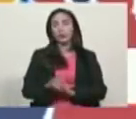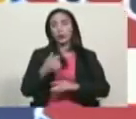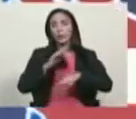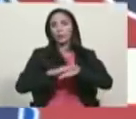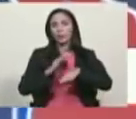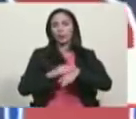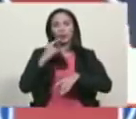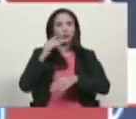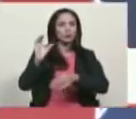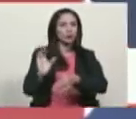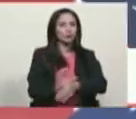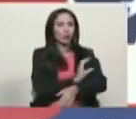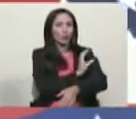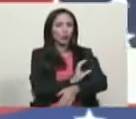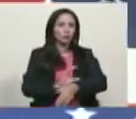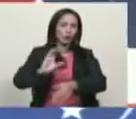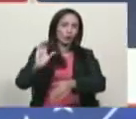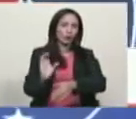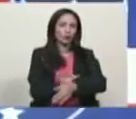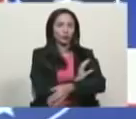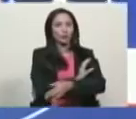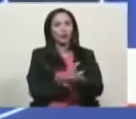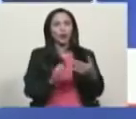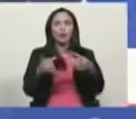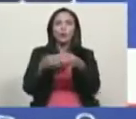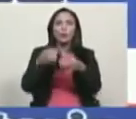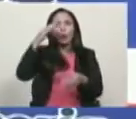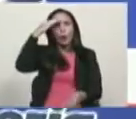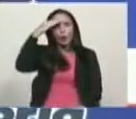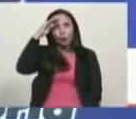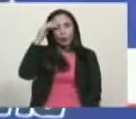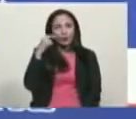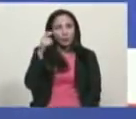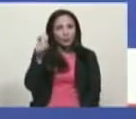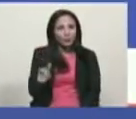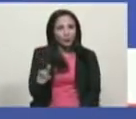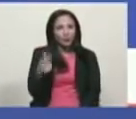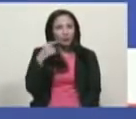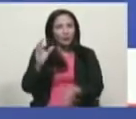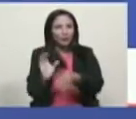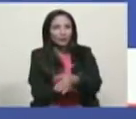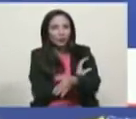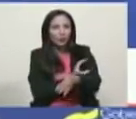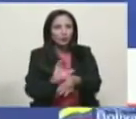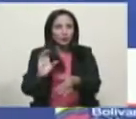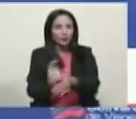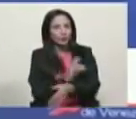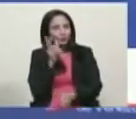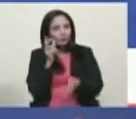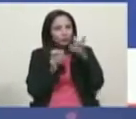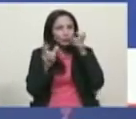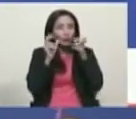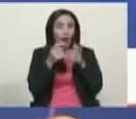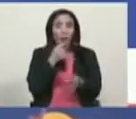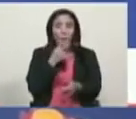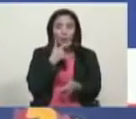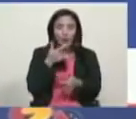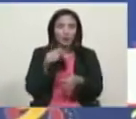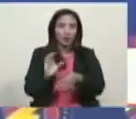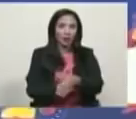cantando este grupo de trovadores cubanos, cuando llegué, una canción bien